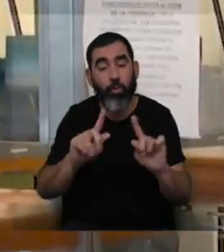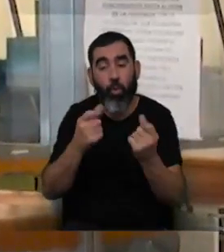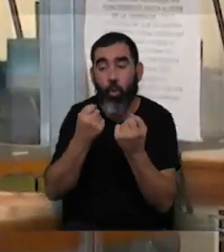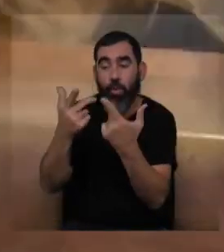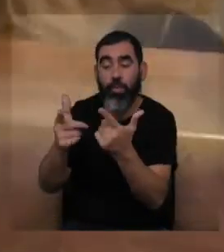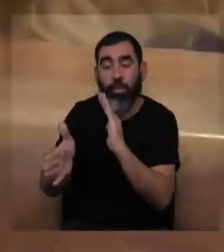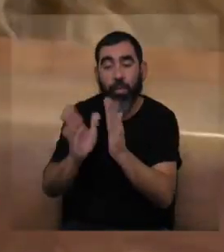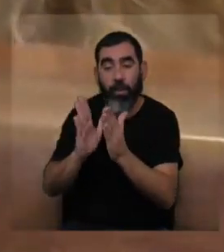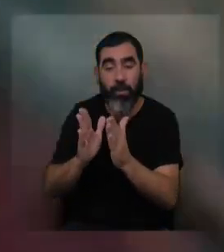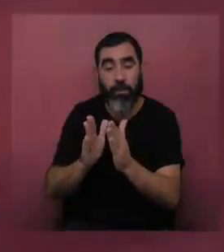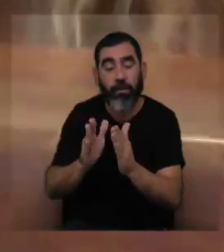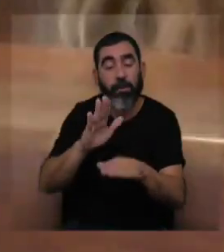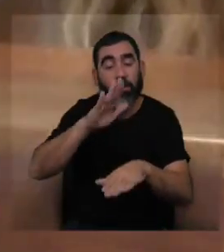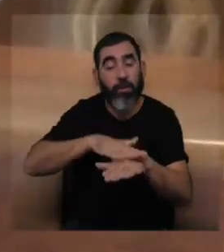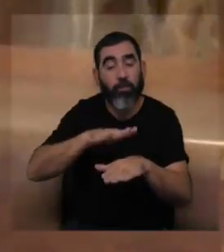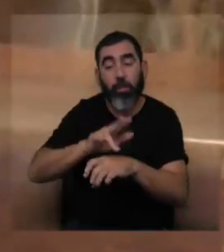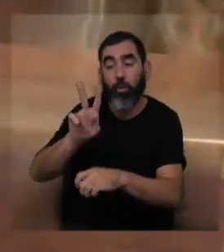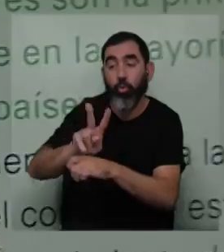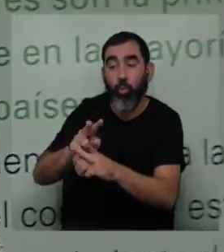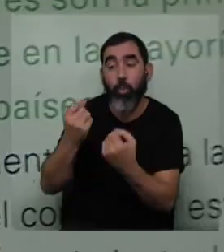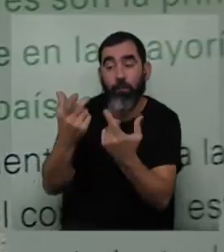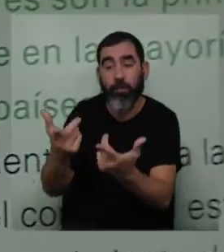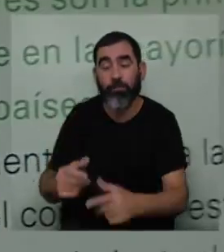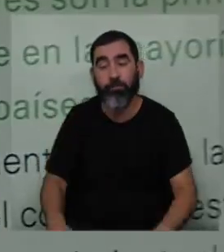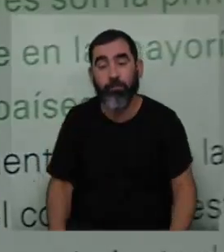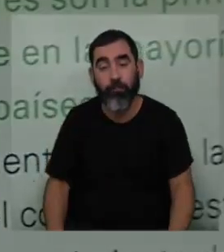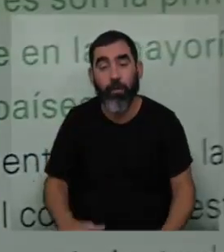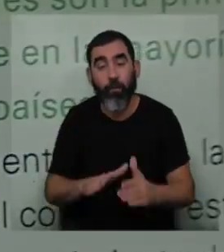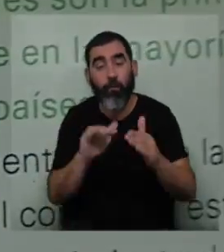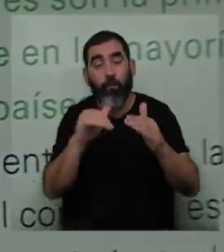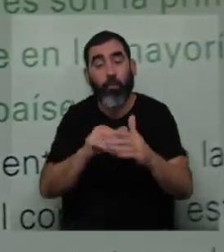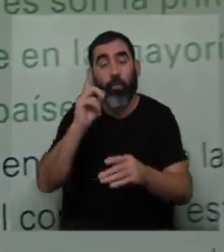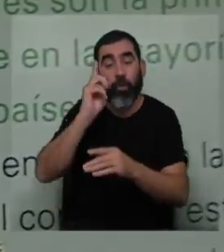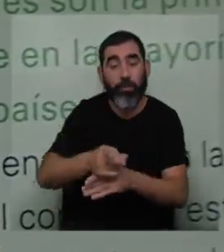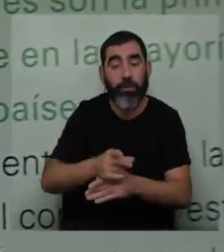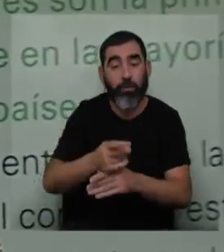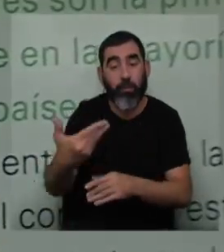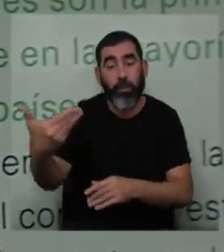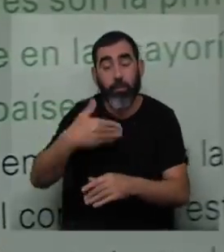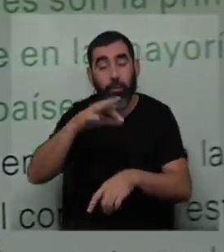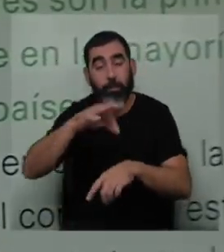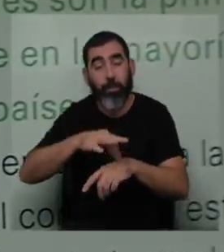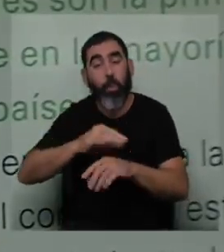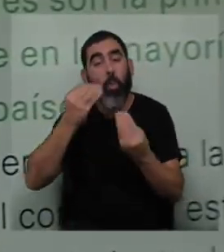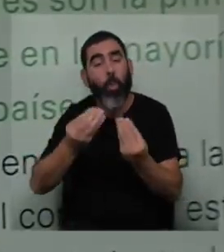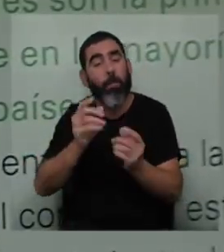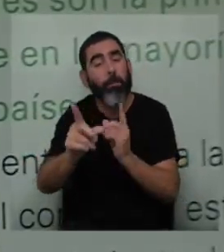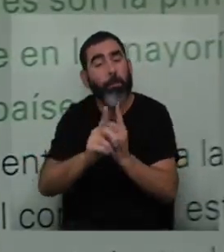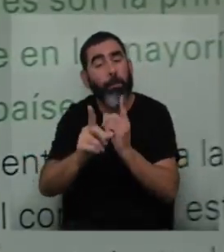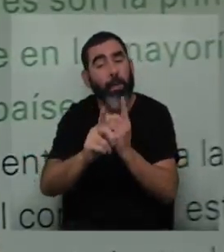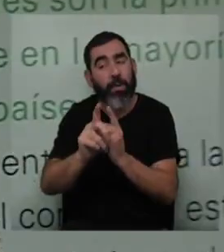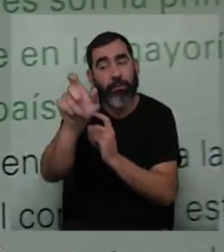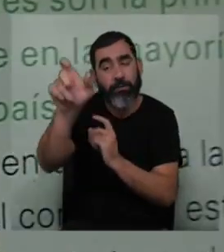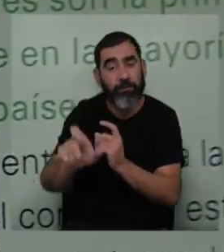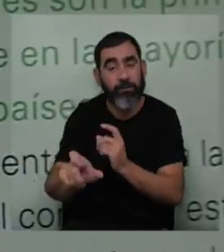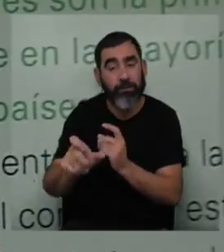estos tratamientos, se encargará de supervisar la entrega. El fondo es el que decide, con la solicitud del médico, qué tipo de paciente se